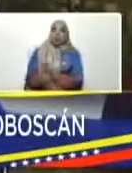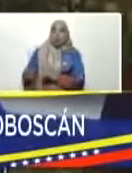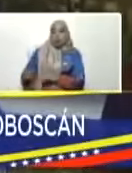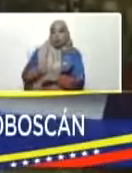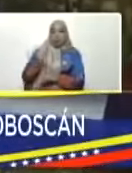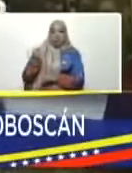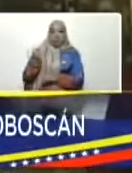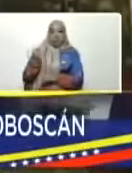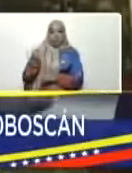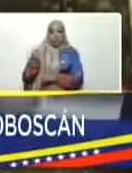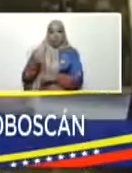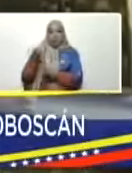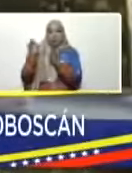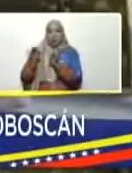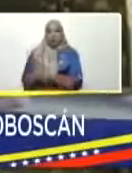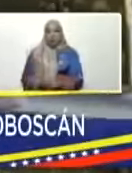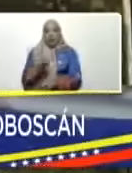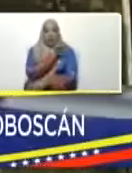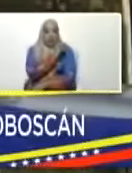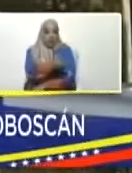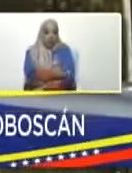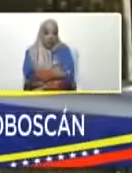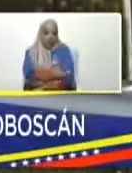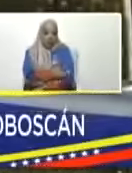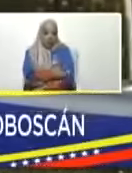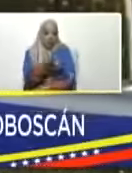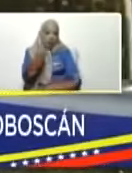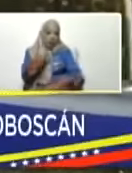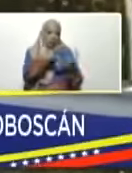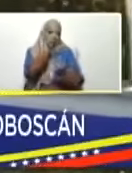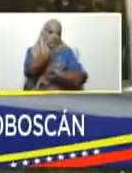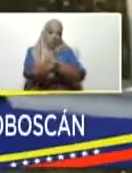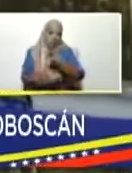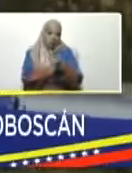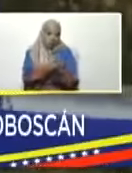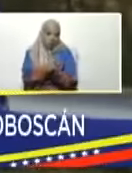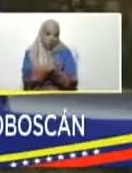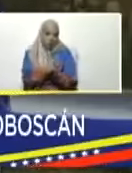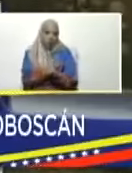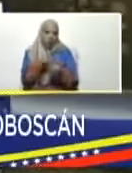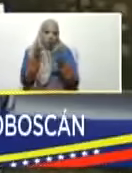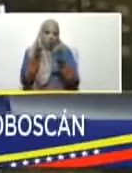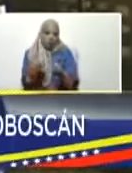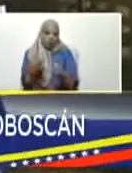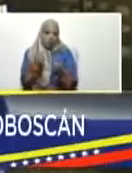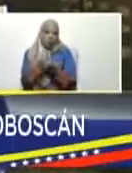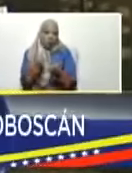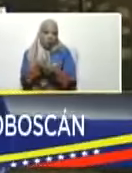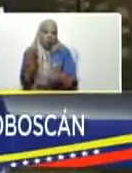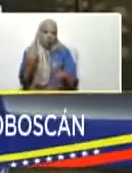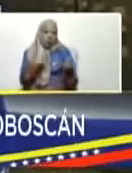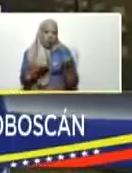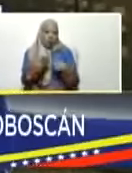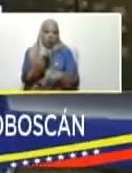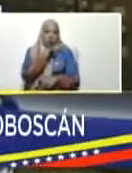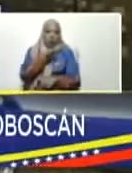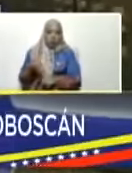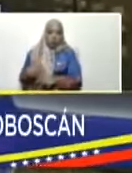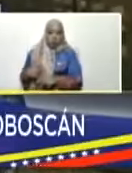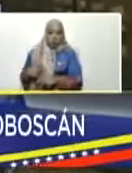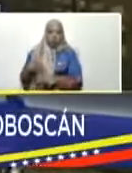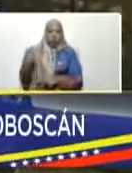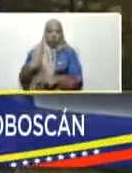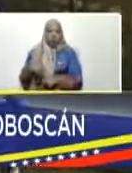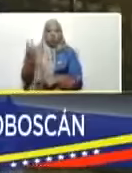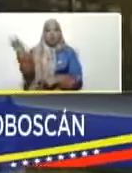garantía y seguridad energética al mercado internacional. La seguridad energética del mercado internacional está